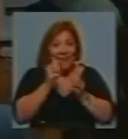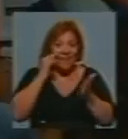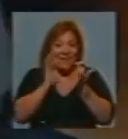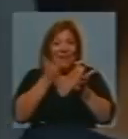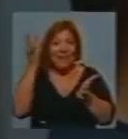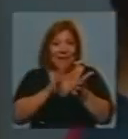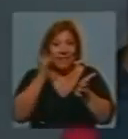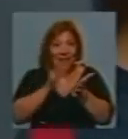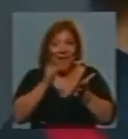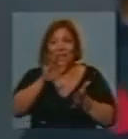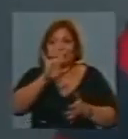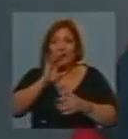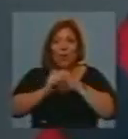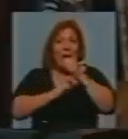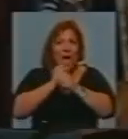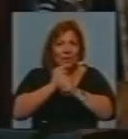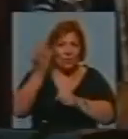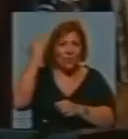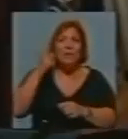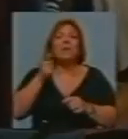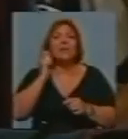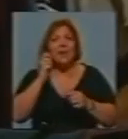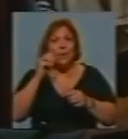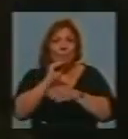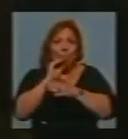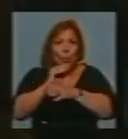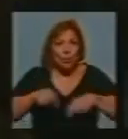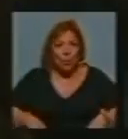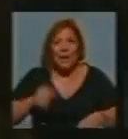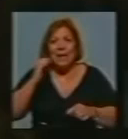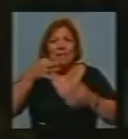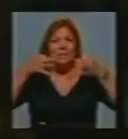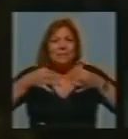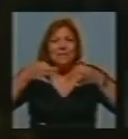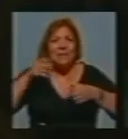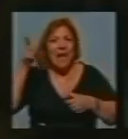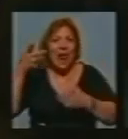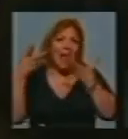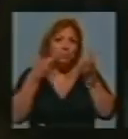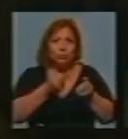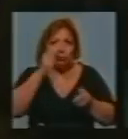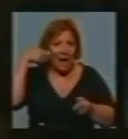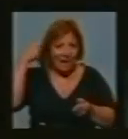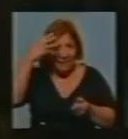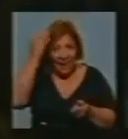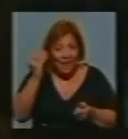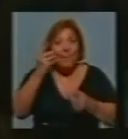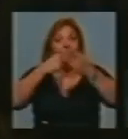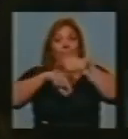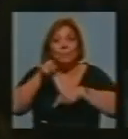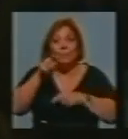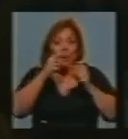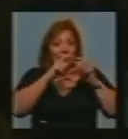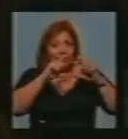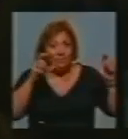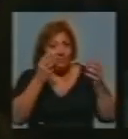de 5 años. Es liderado por el Ministerio de Cultura con el apoyo de Antel. Se ha especializado en una franja de la población